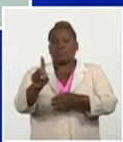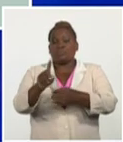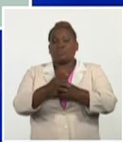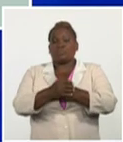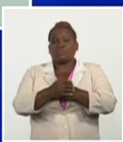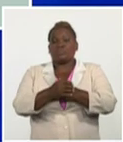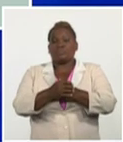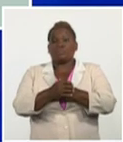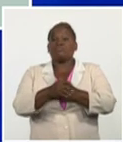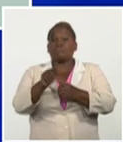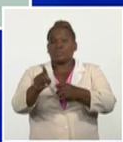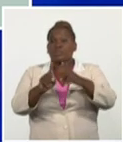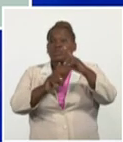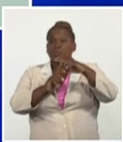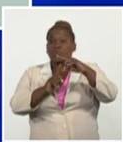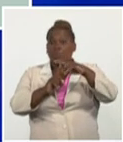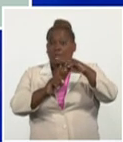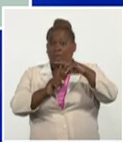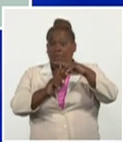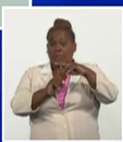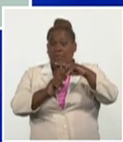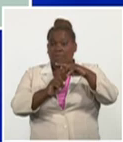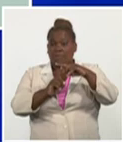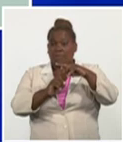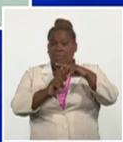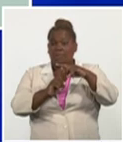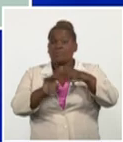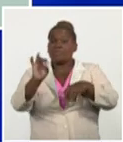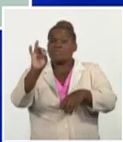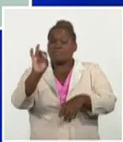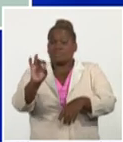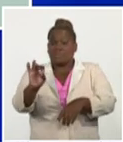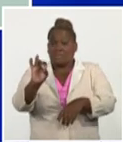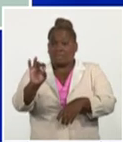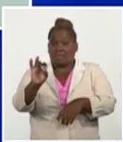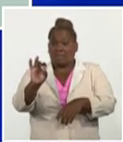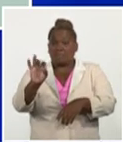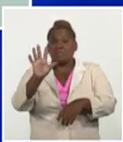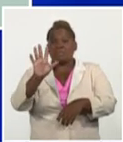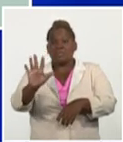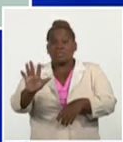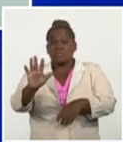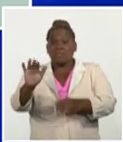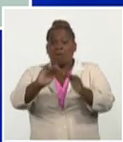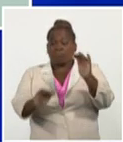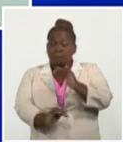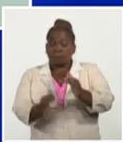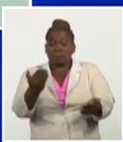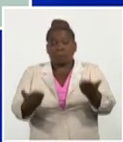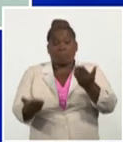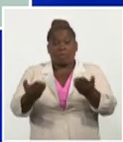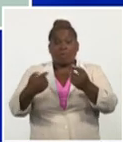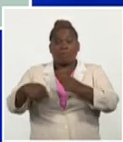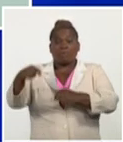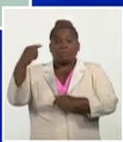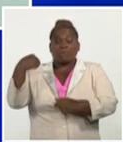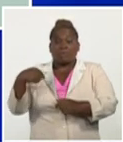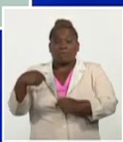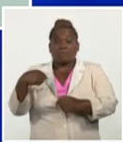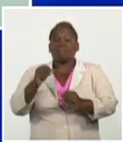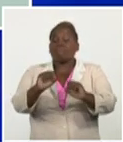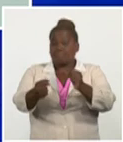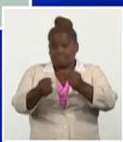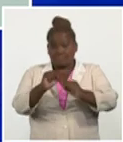cuando presentamos el mapa, con 7 casos, 5 menos que la jornada anterior, provincia que mantiene control de la